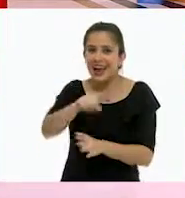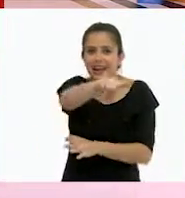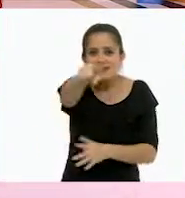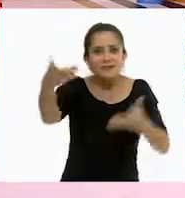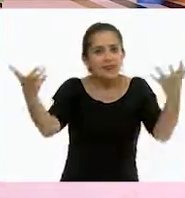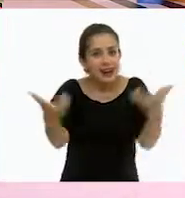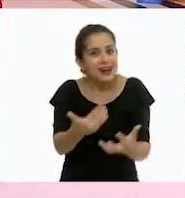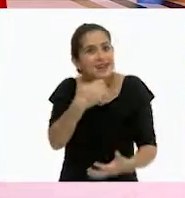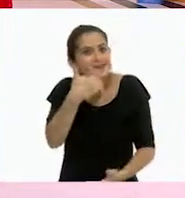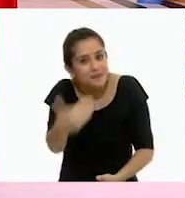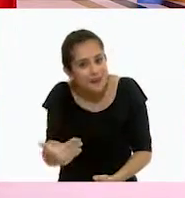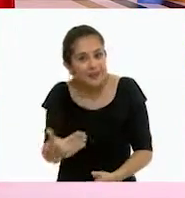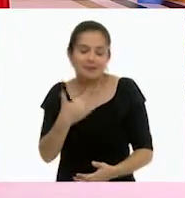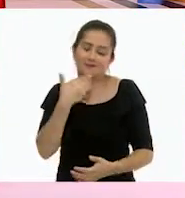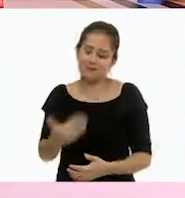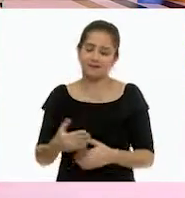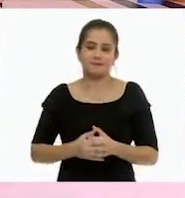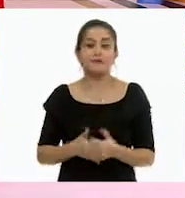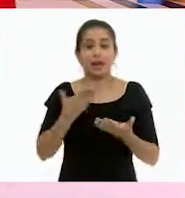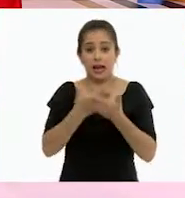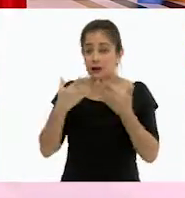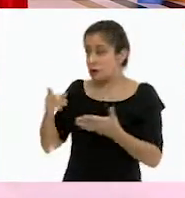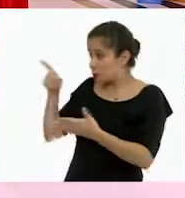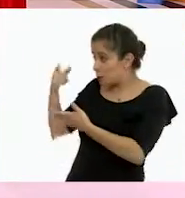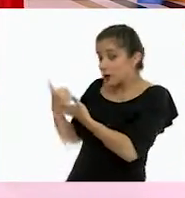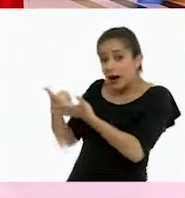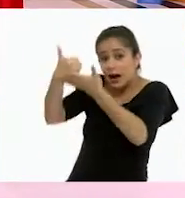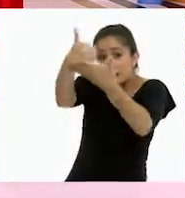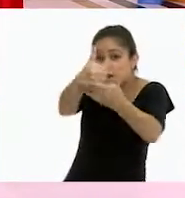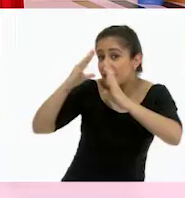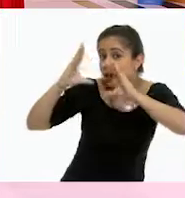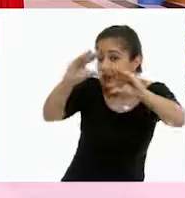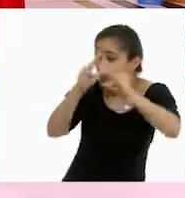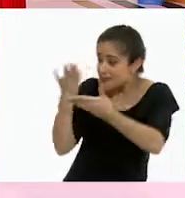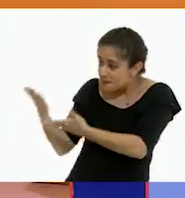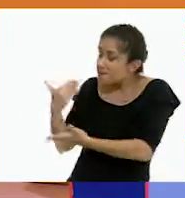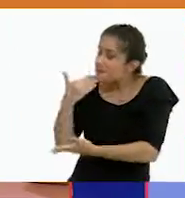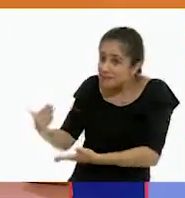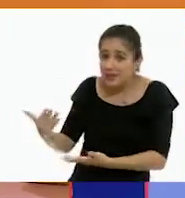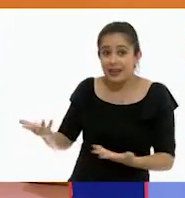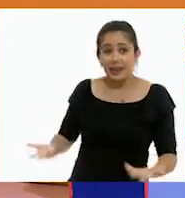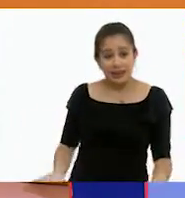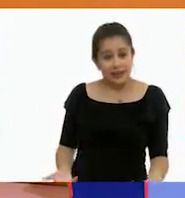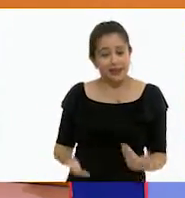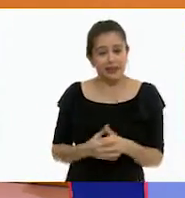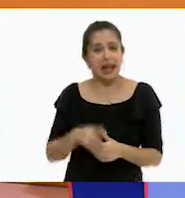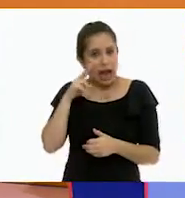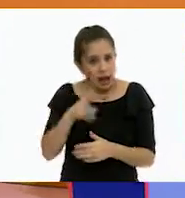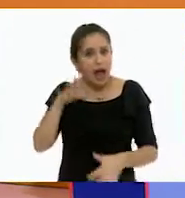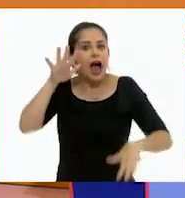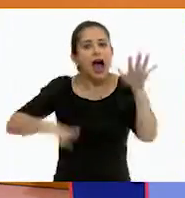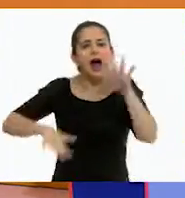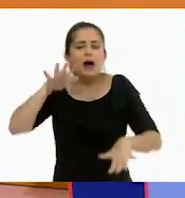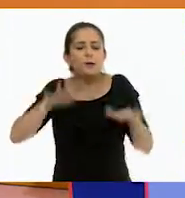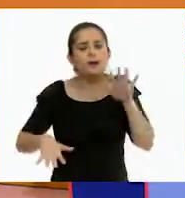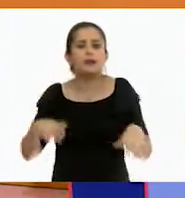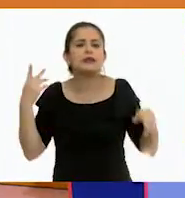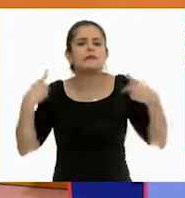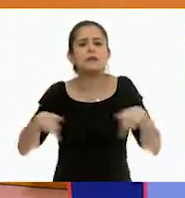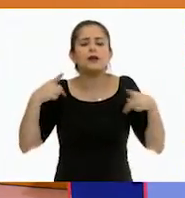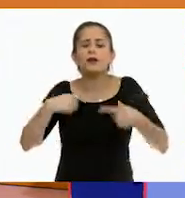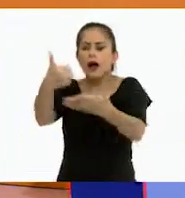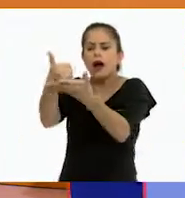haciendo excelente. Genial, ahora tú les ayudaste a ellos. Fíjate cómo a veces ni siquiera nos damos cuenta y